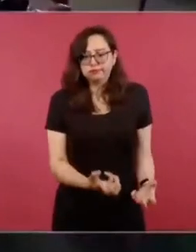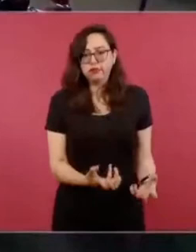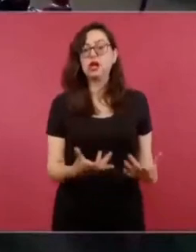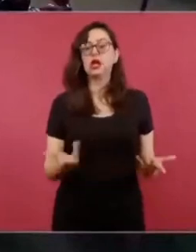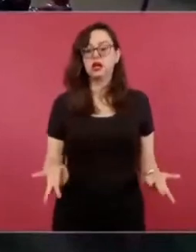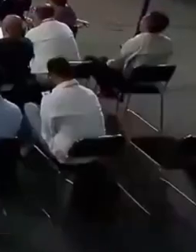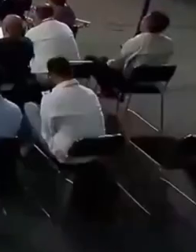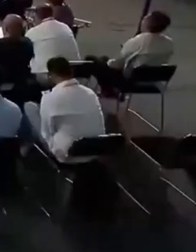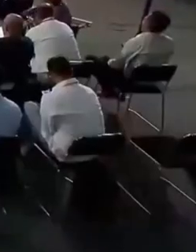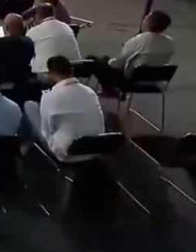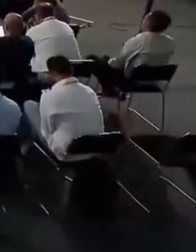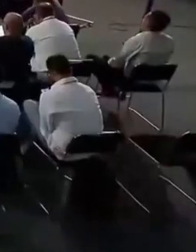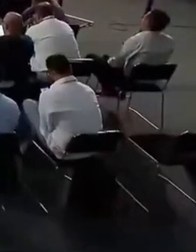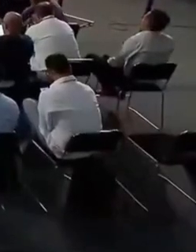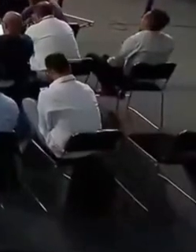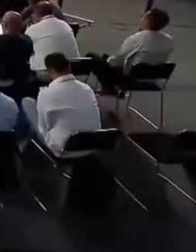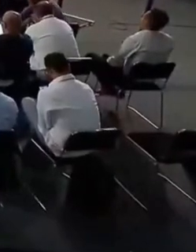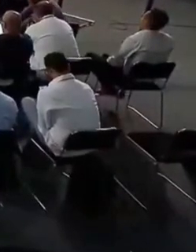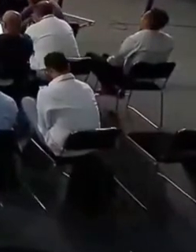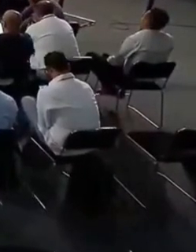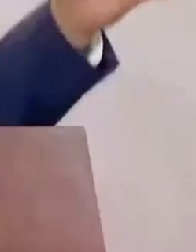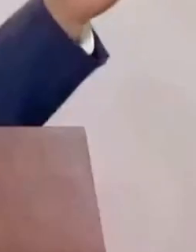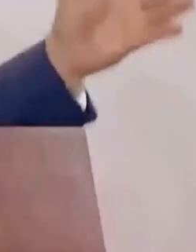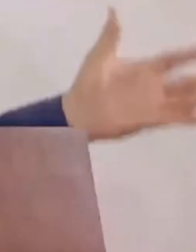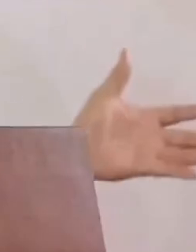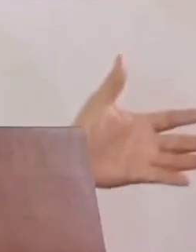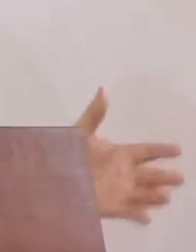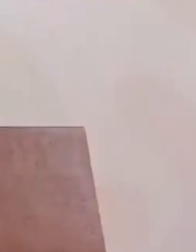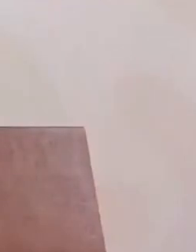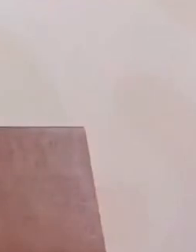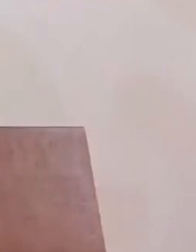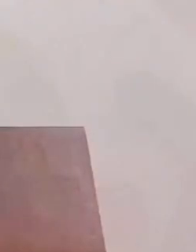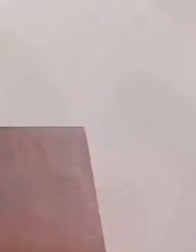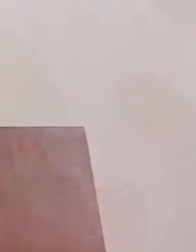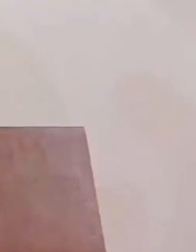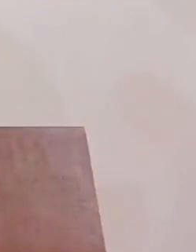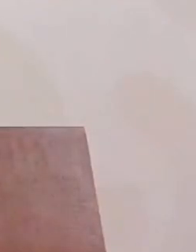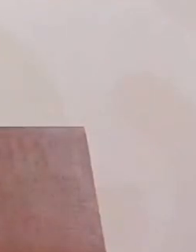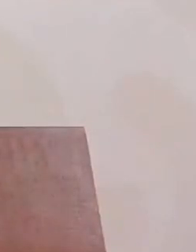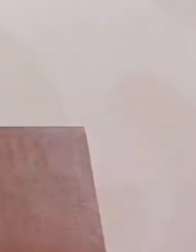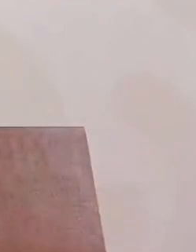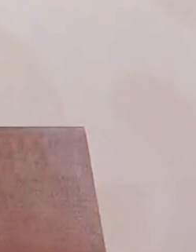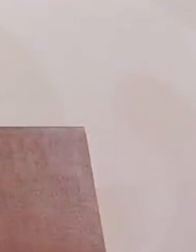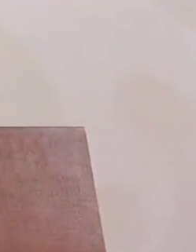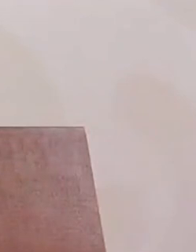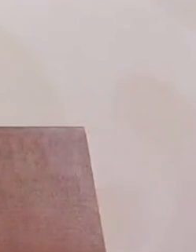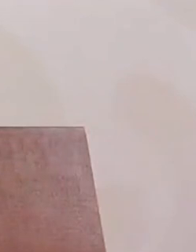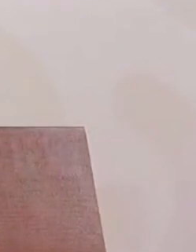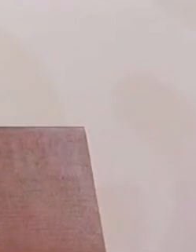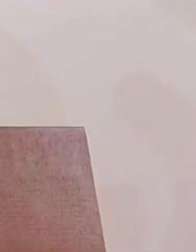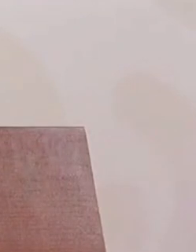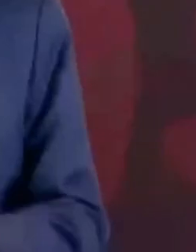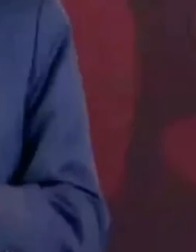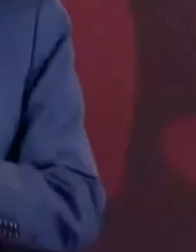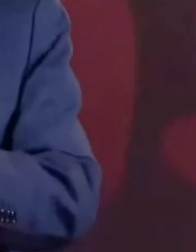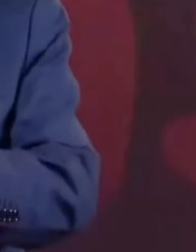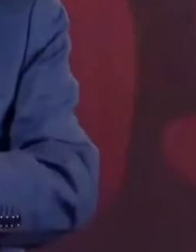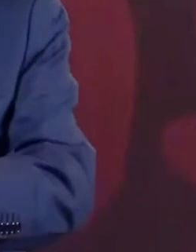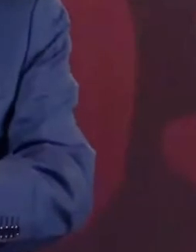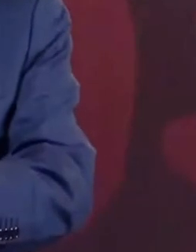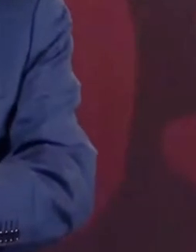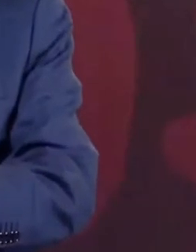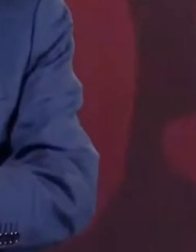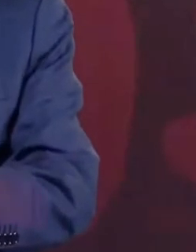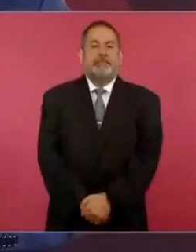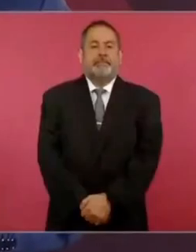la capital, todo lo que es la ciudad. Se están perforando nuevos pozos